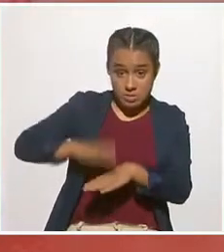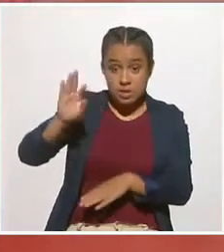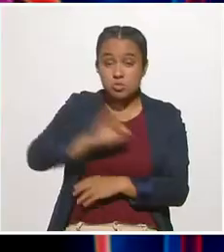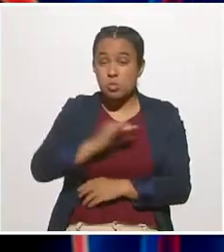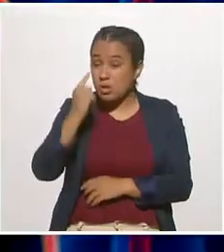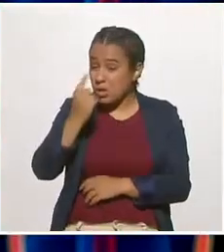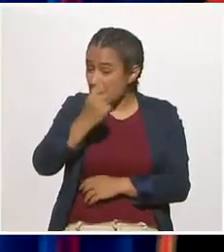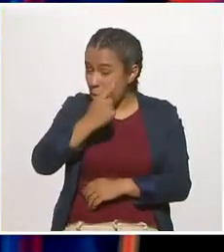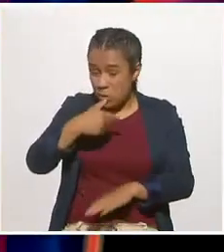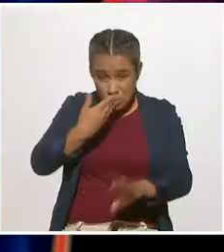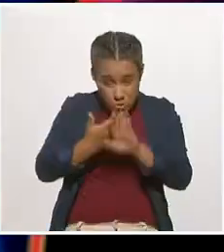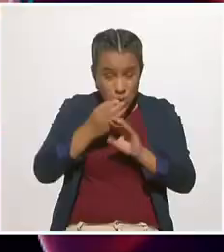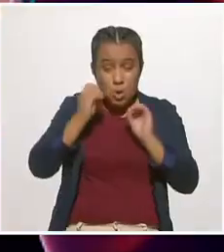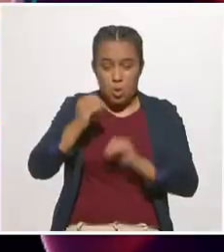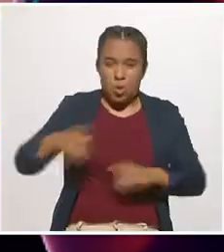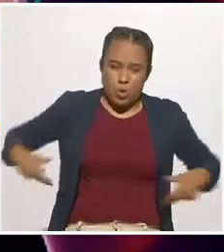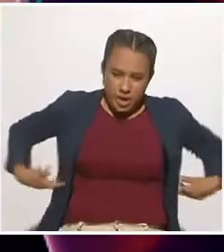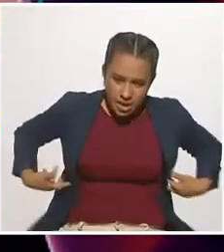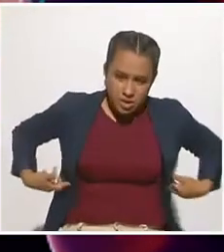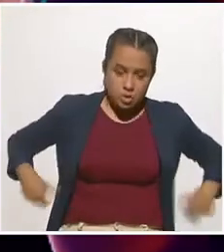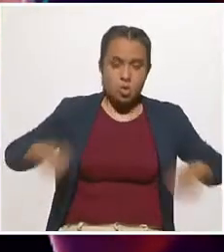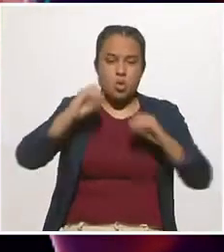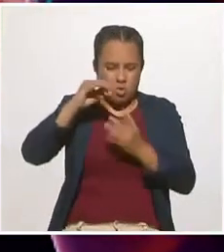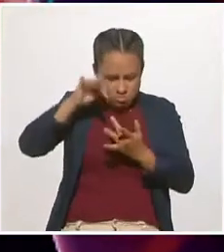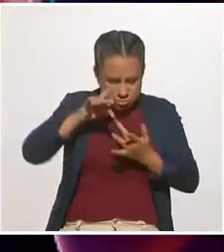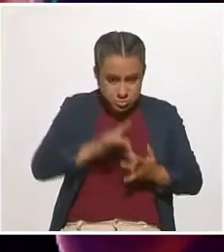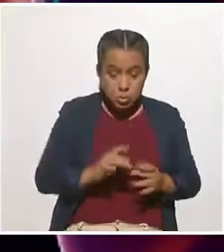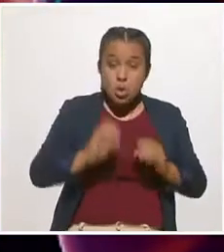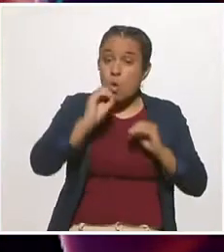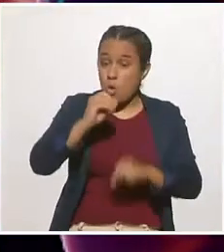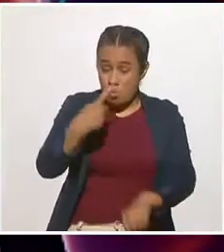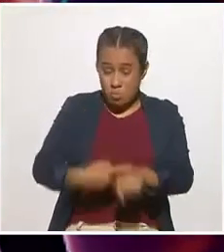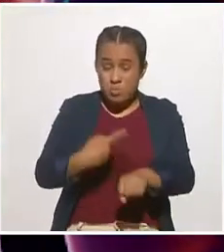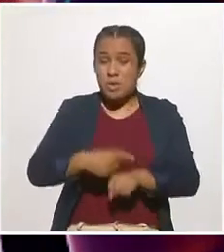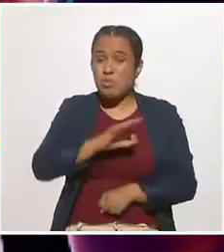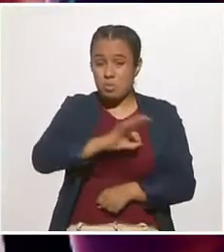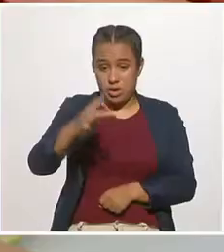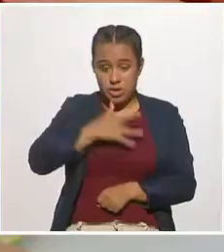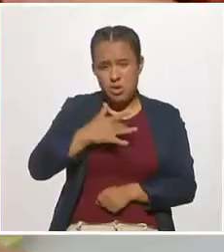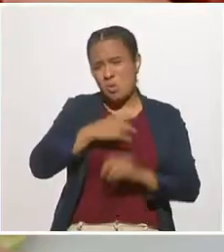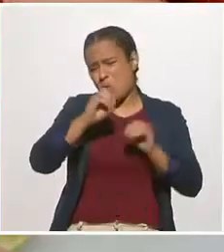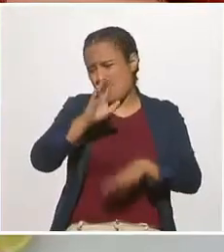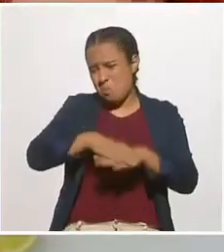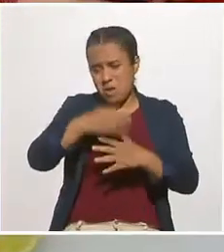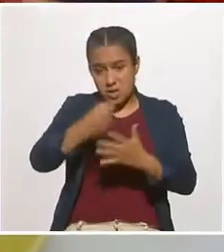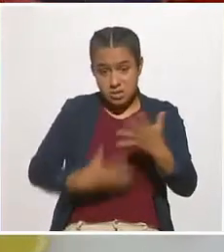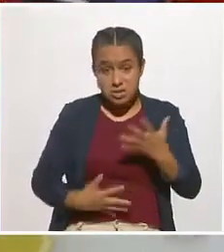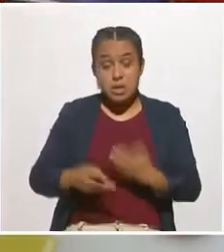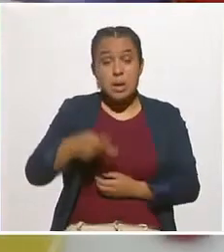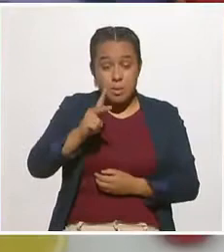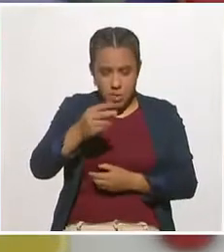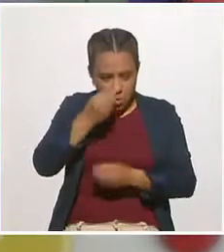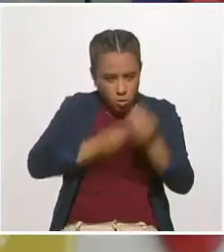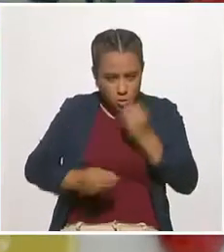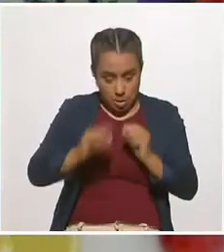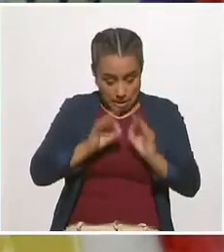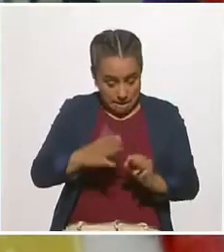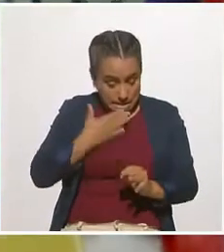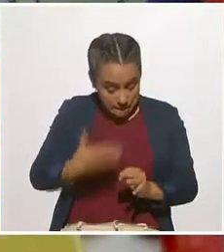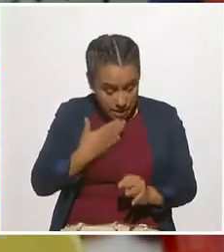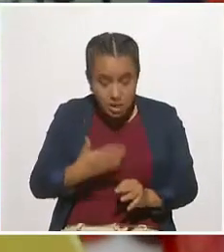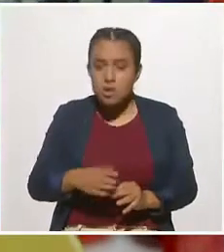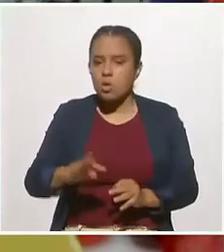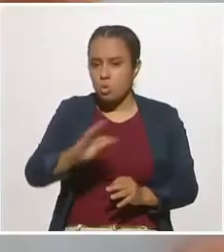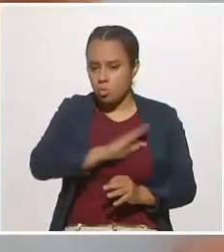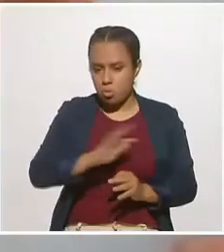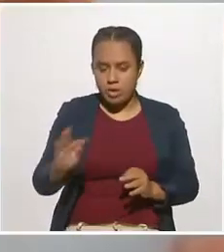riñones, los nervios y causar enfermedades cardíacas y otras más. Un plan adecuado de alimentación puede hacer la diferencia entre tener calidad